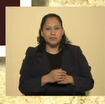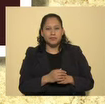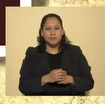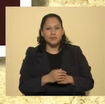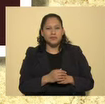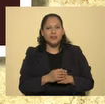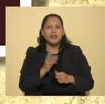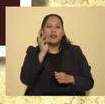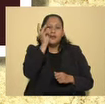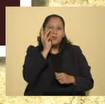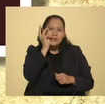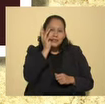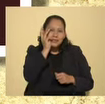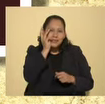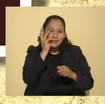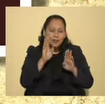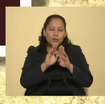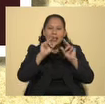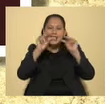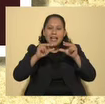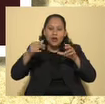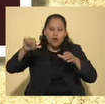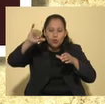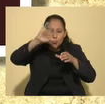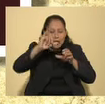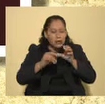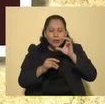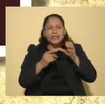El whisky cuando truena con los hielos.